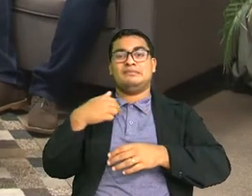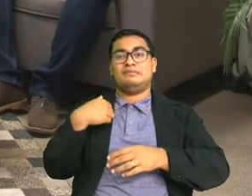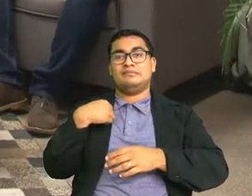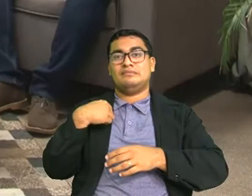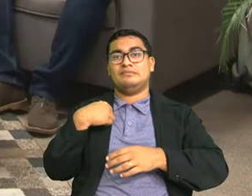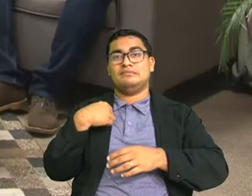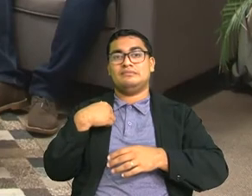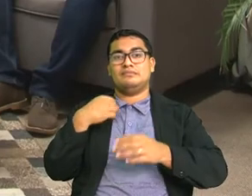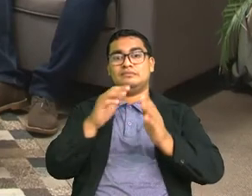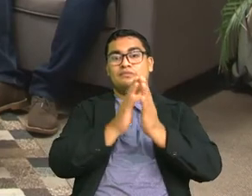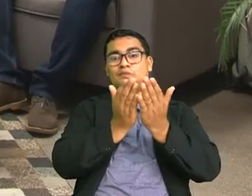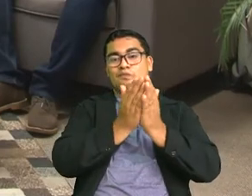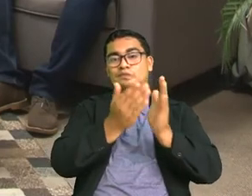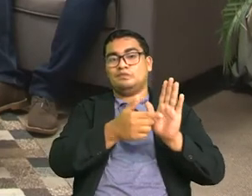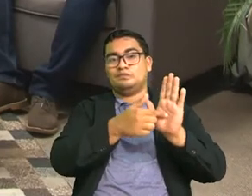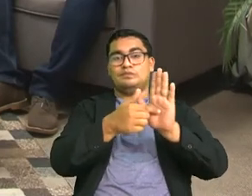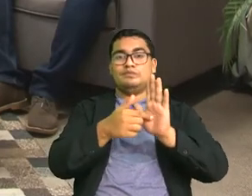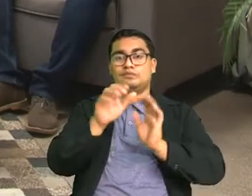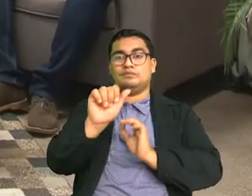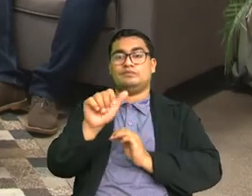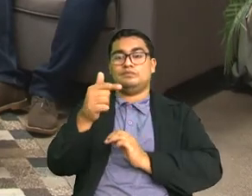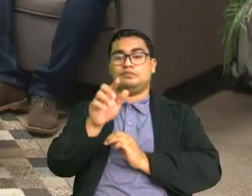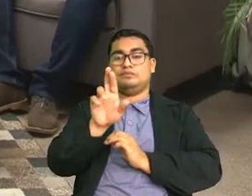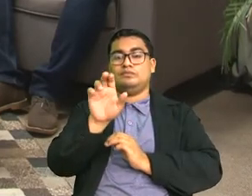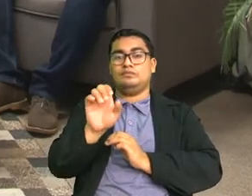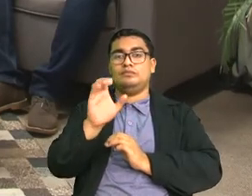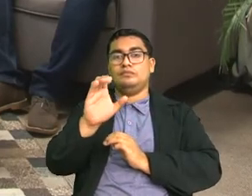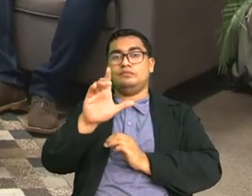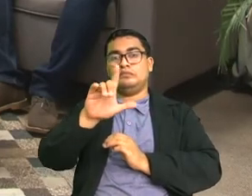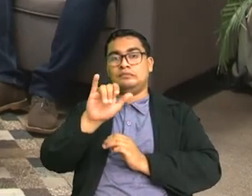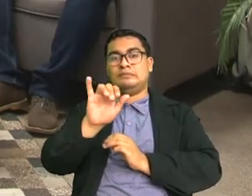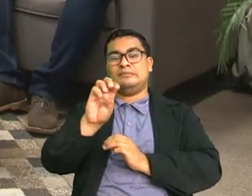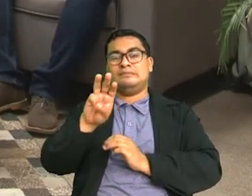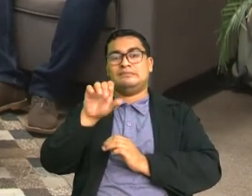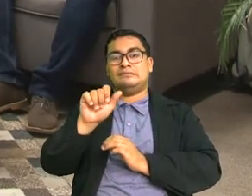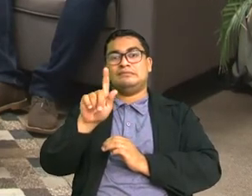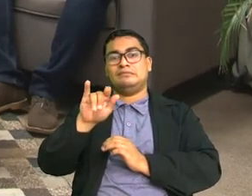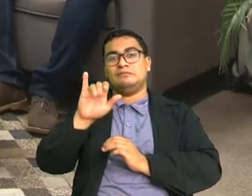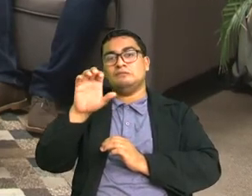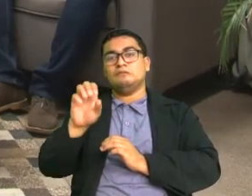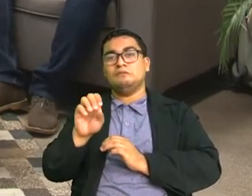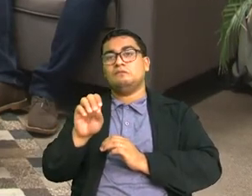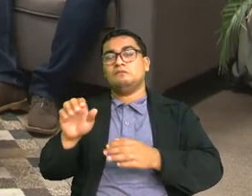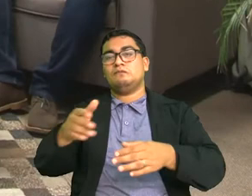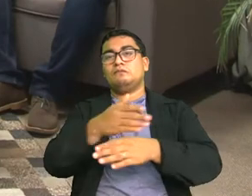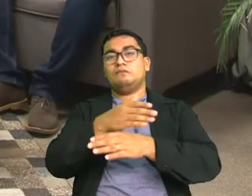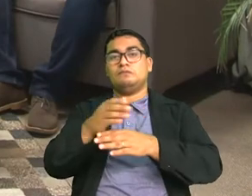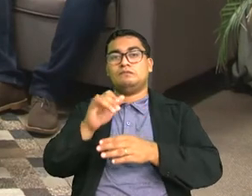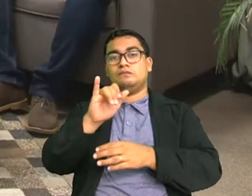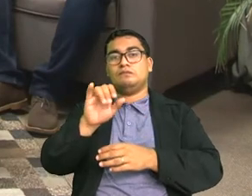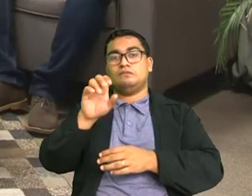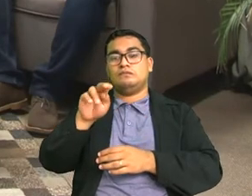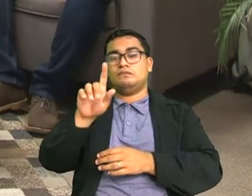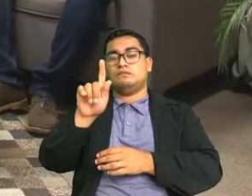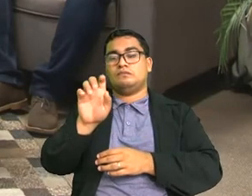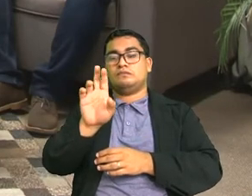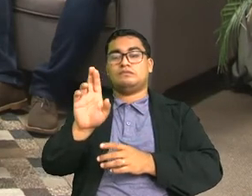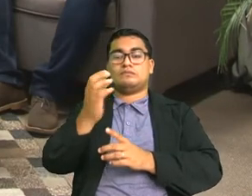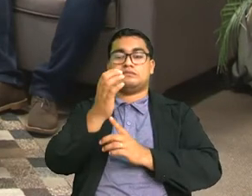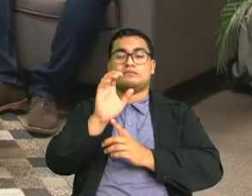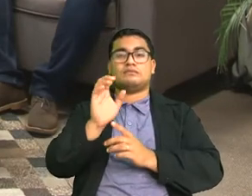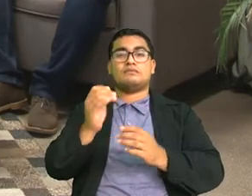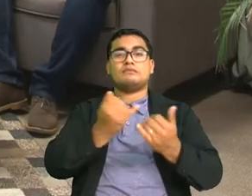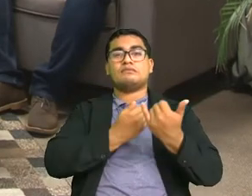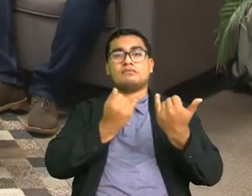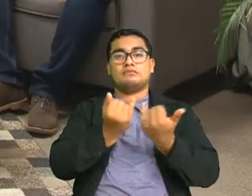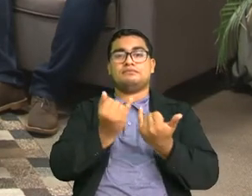boletín agroclimático agrometeorológico climático dirigido y acompañado desde el ineter en alianza con las instituciones como el link